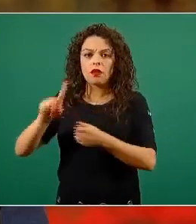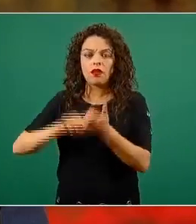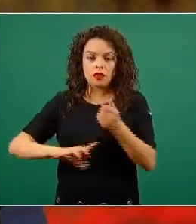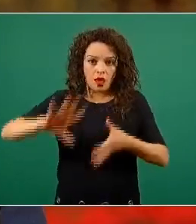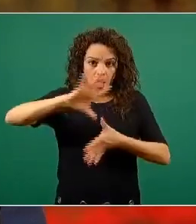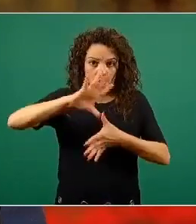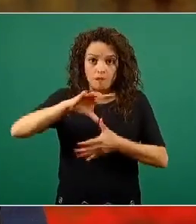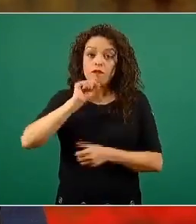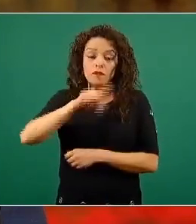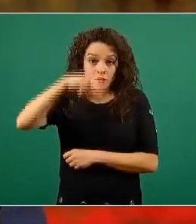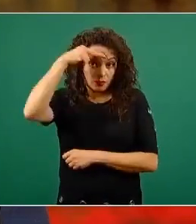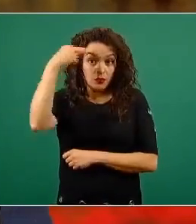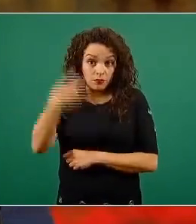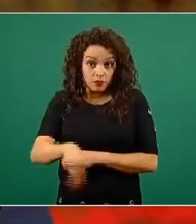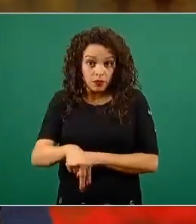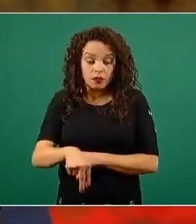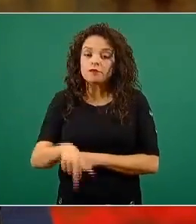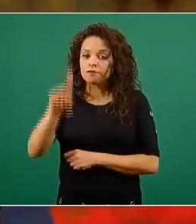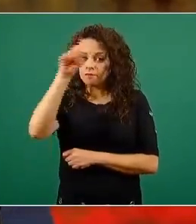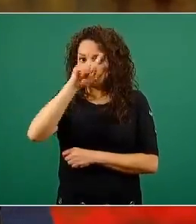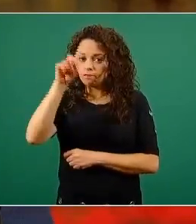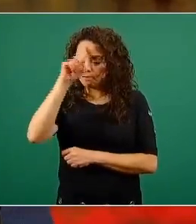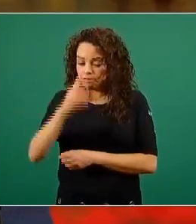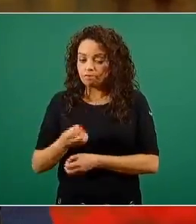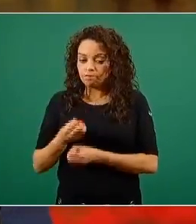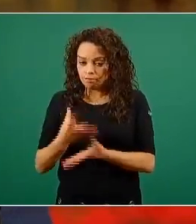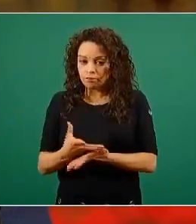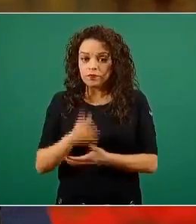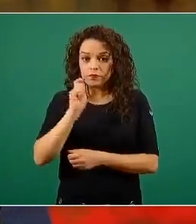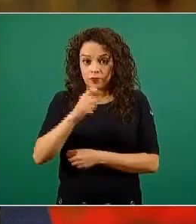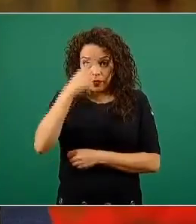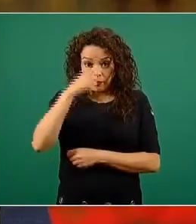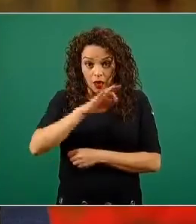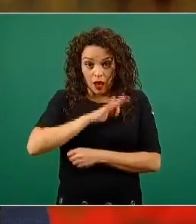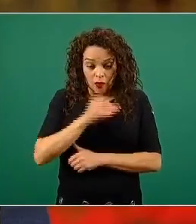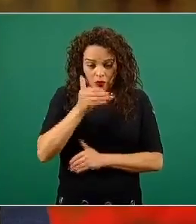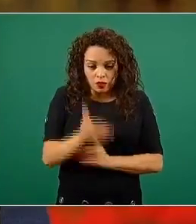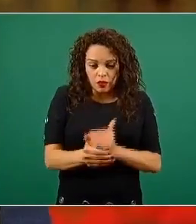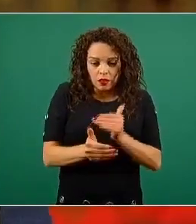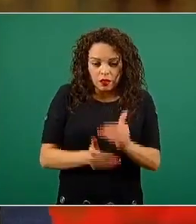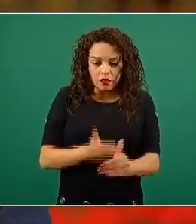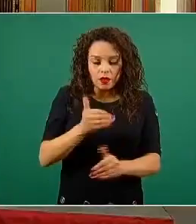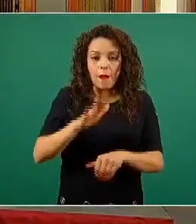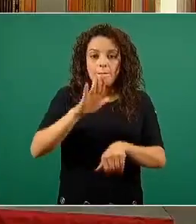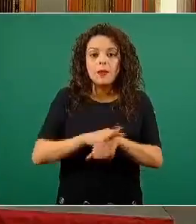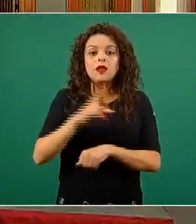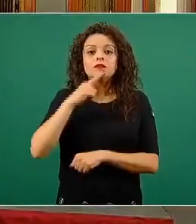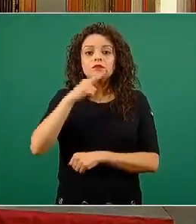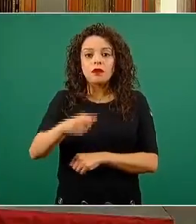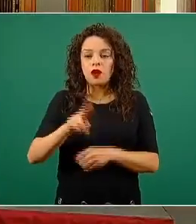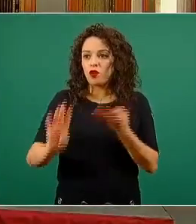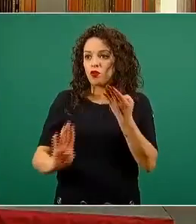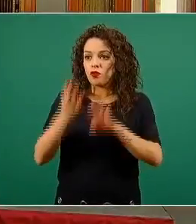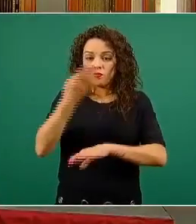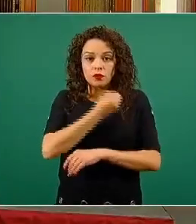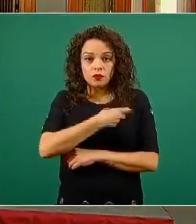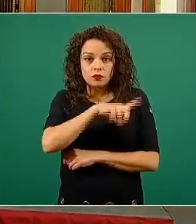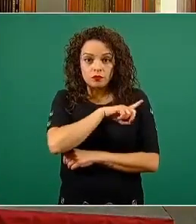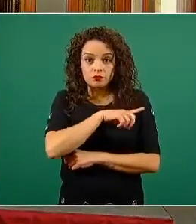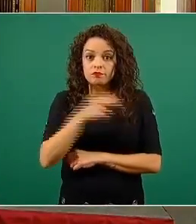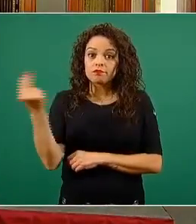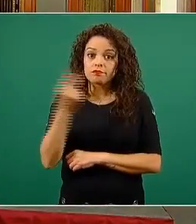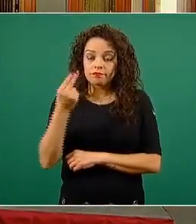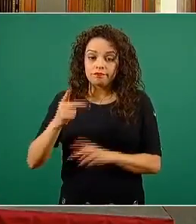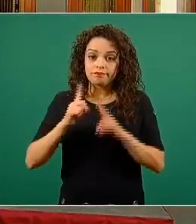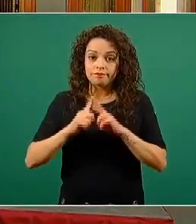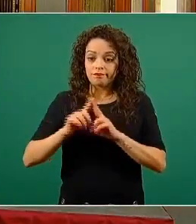México, se recomendó, para poder avanzar hacia la salud universal, el mejoramiento del sistema de financiamiento de manera general